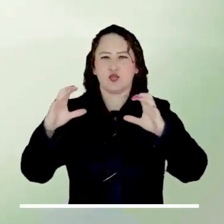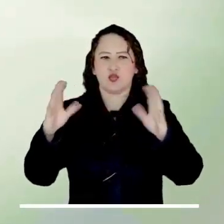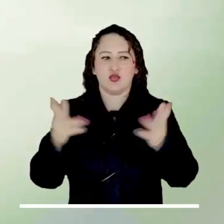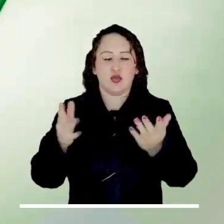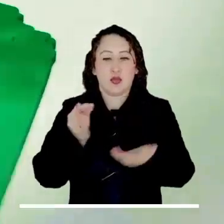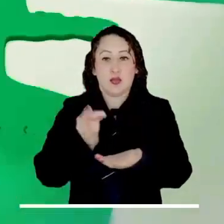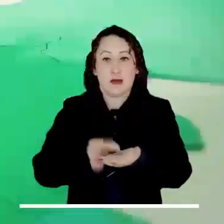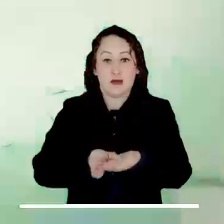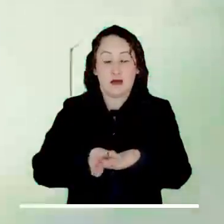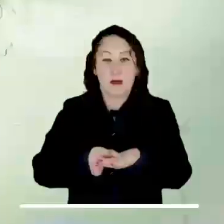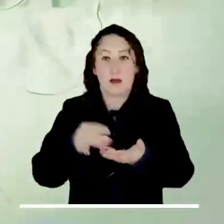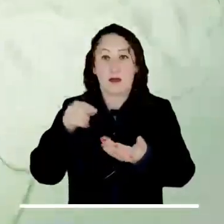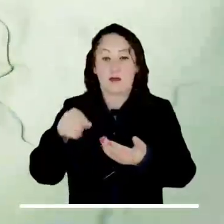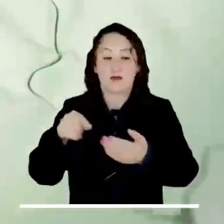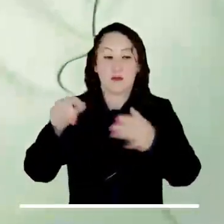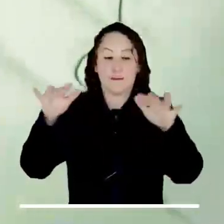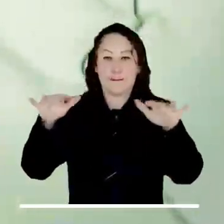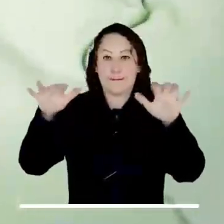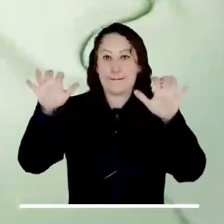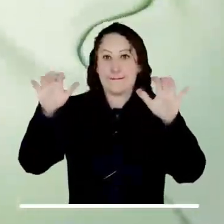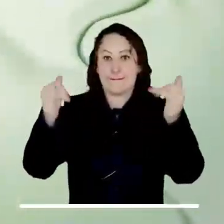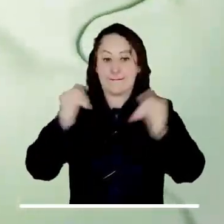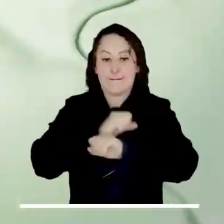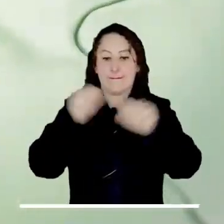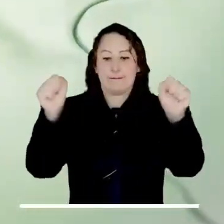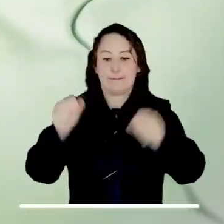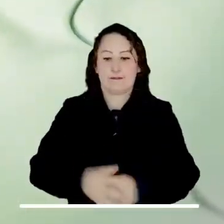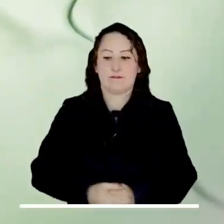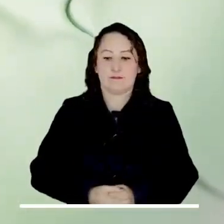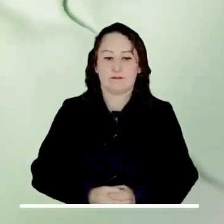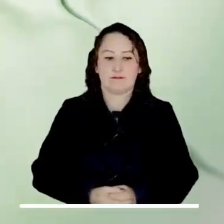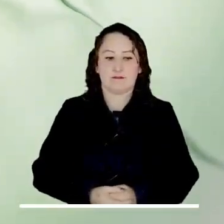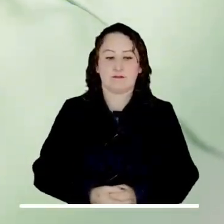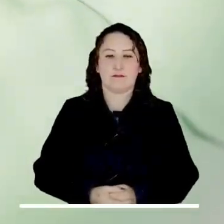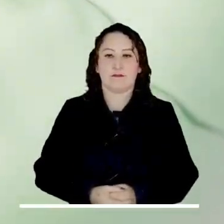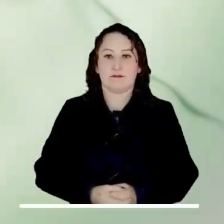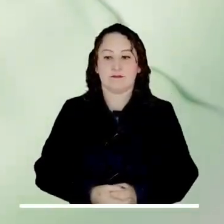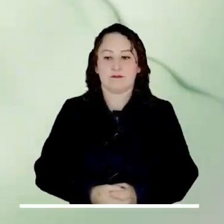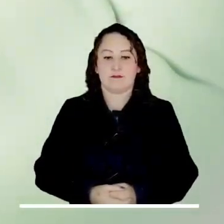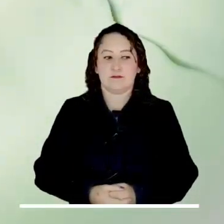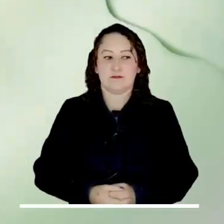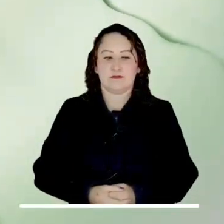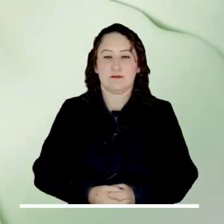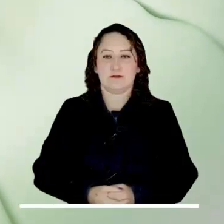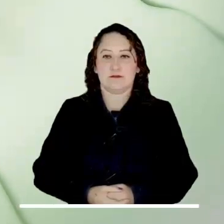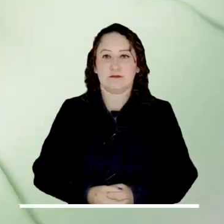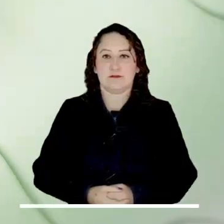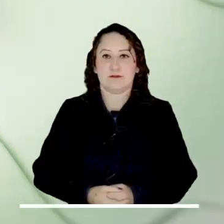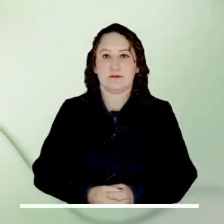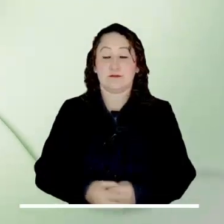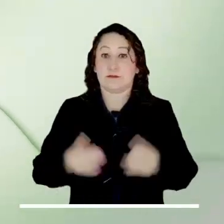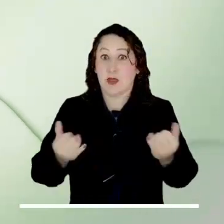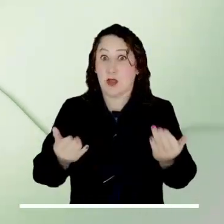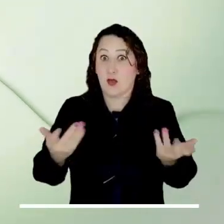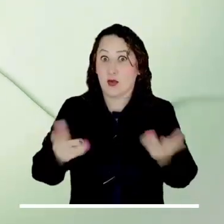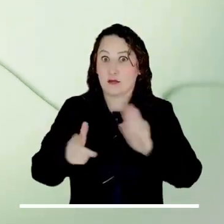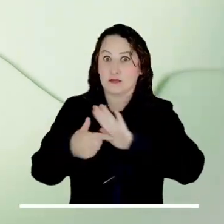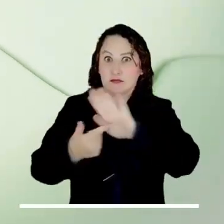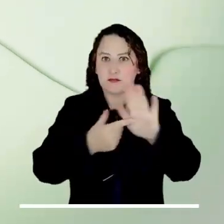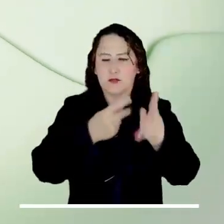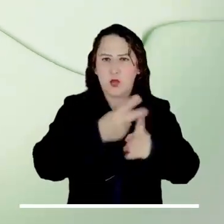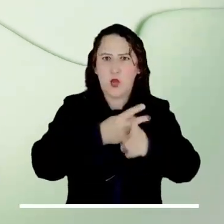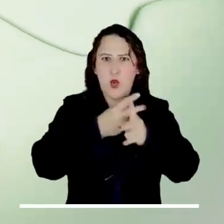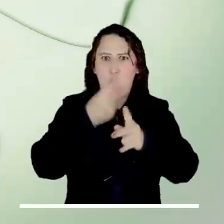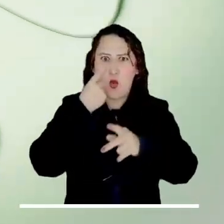y Amazonas. Un cielo parcialmente nublado se anticipa en la capital, donde las condiciones secas reinarán durante la mañana.